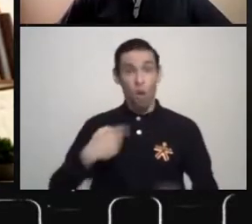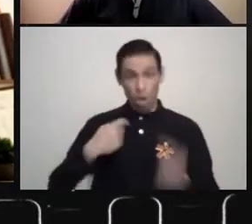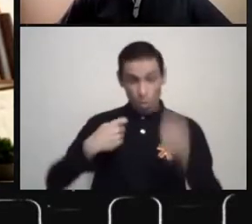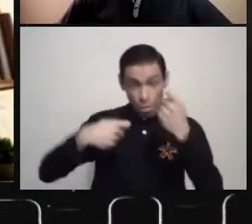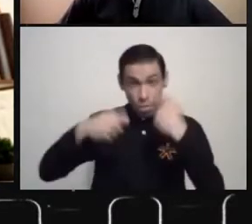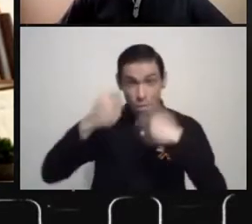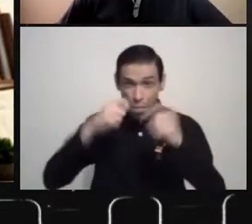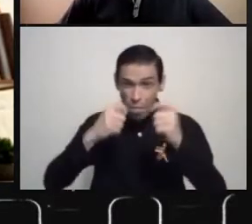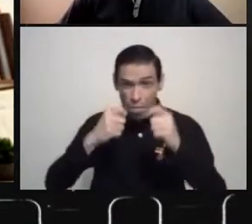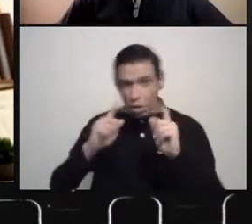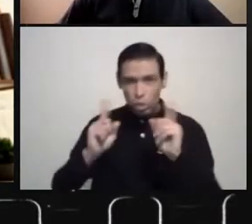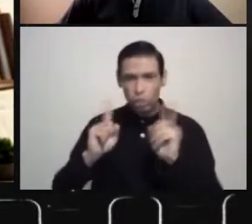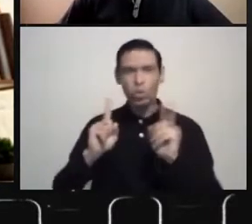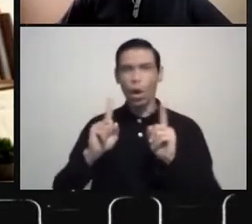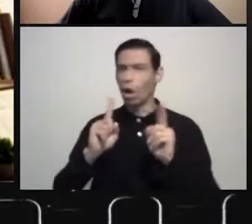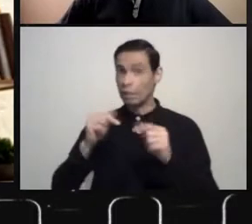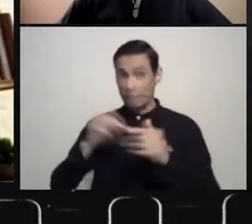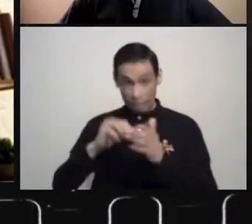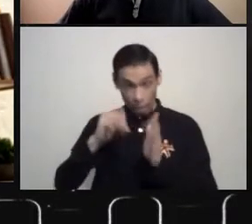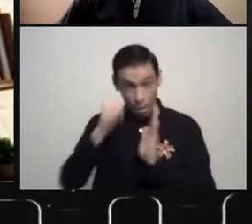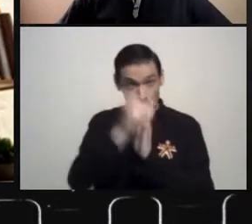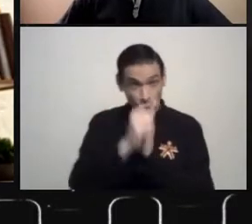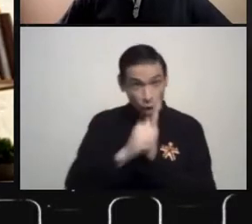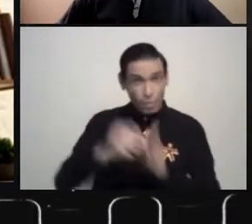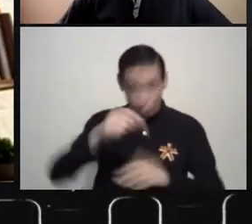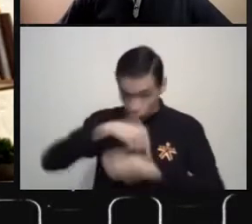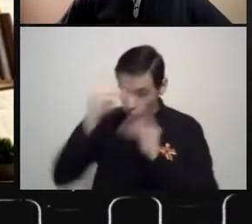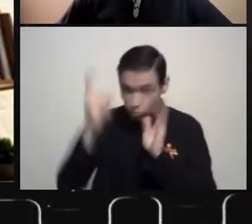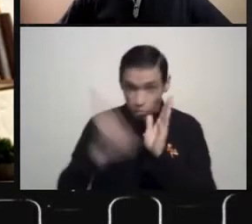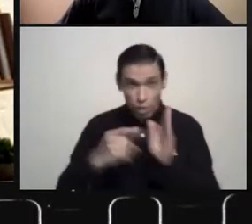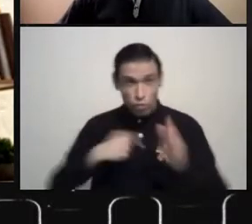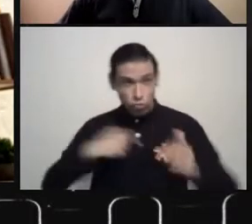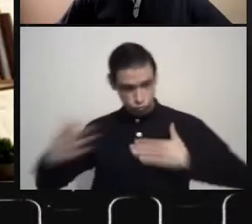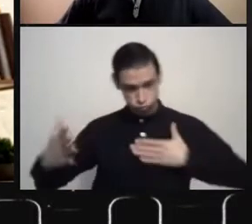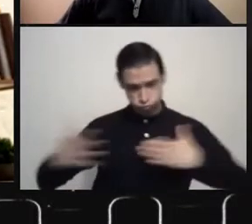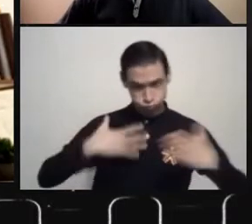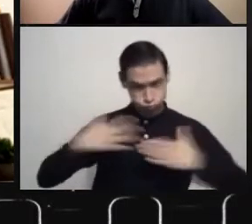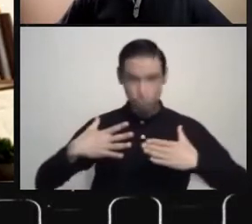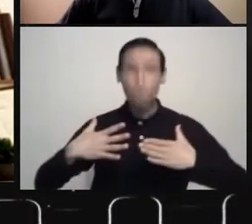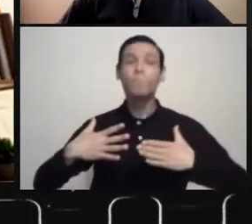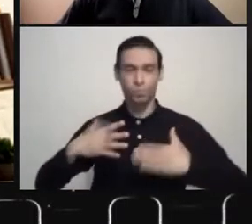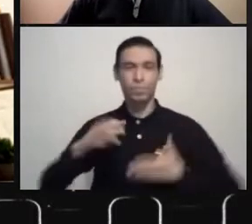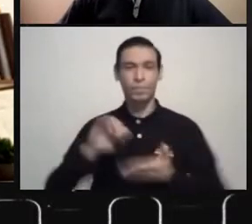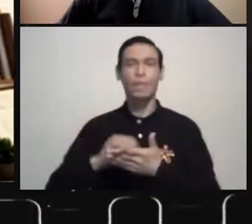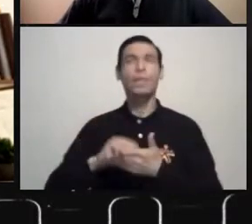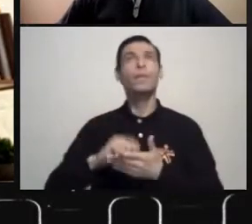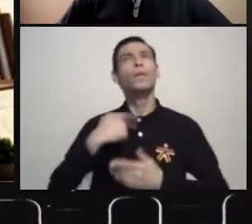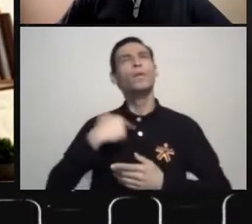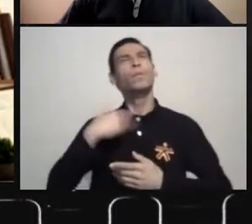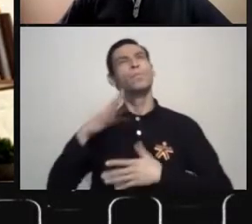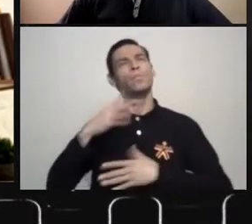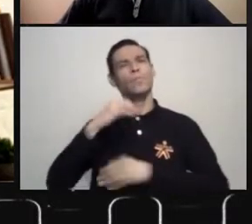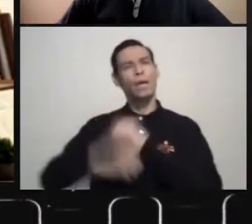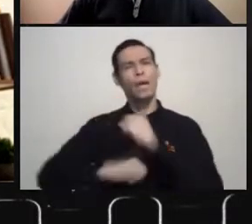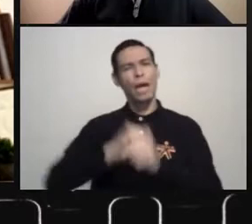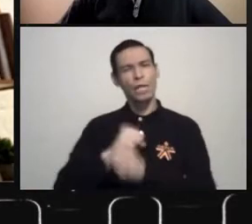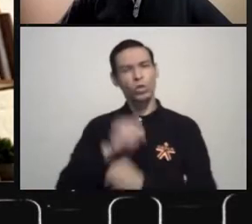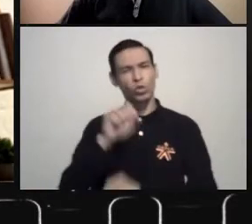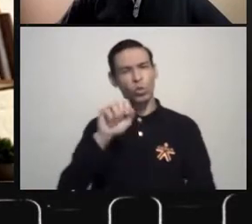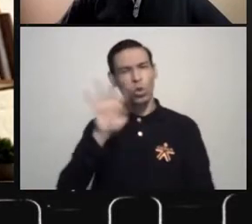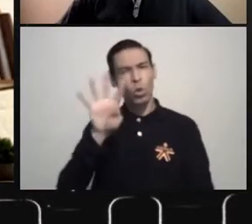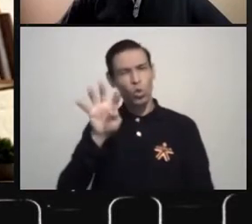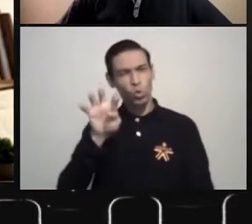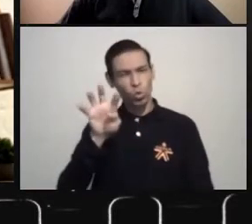donde hice por primera vez un personaje a los 9 años. Y después ahí estuve en Imagínate, Pequeño Gigante,